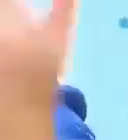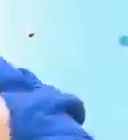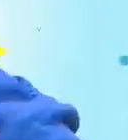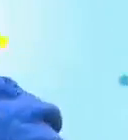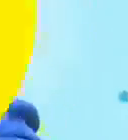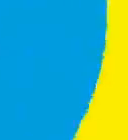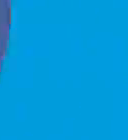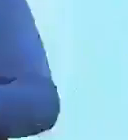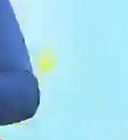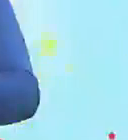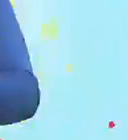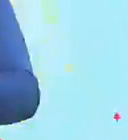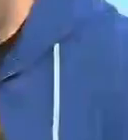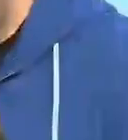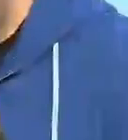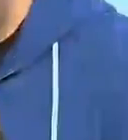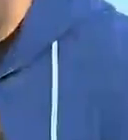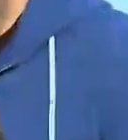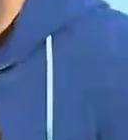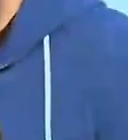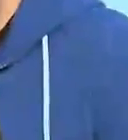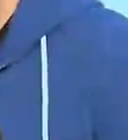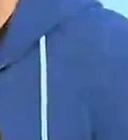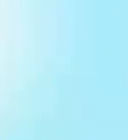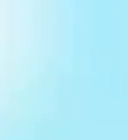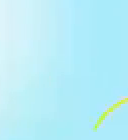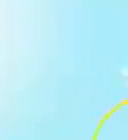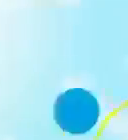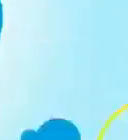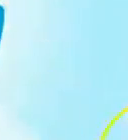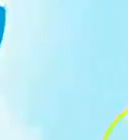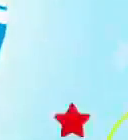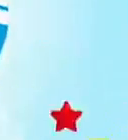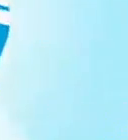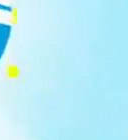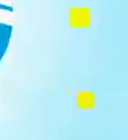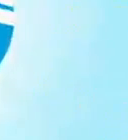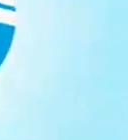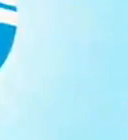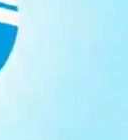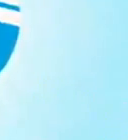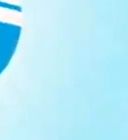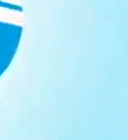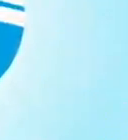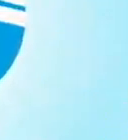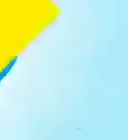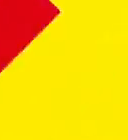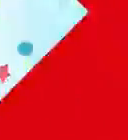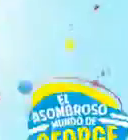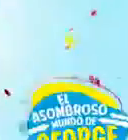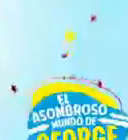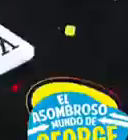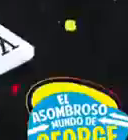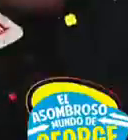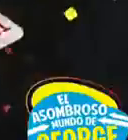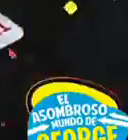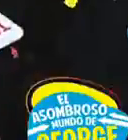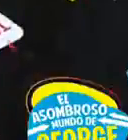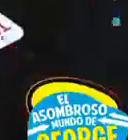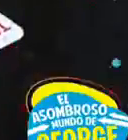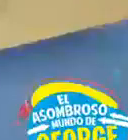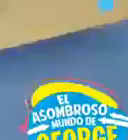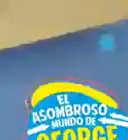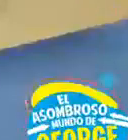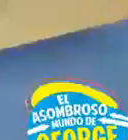¿Están listos? ¡Vamos! Bienvenidos a El Asombroso Mundo de George. Un nuevo